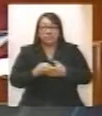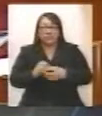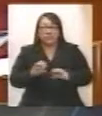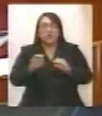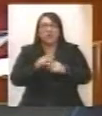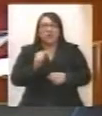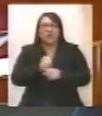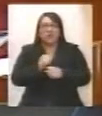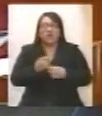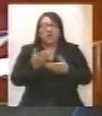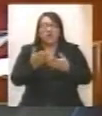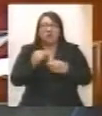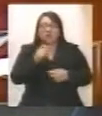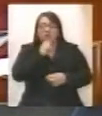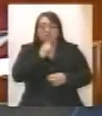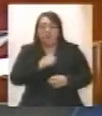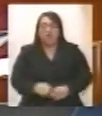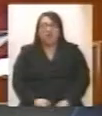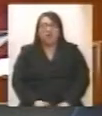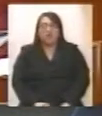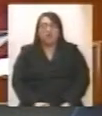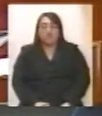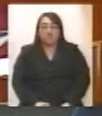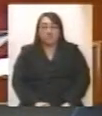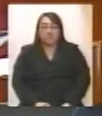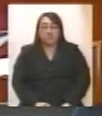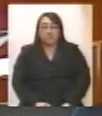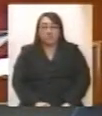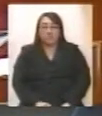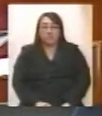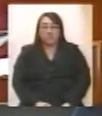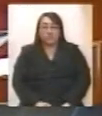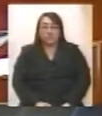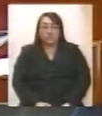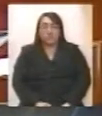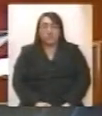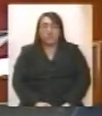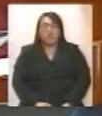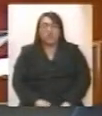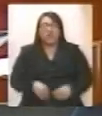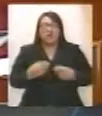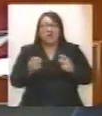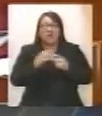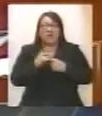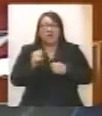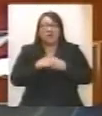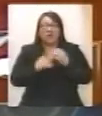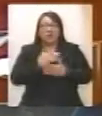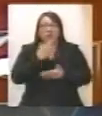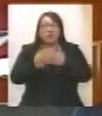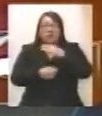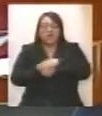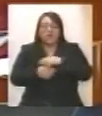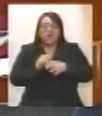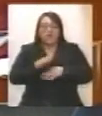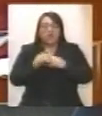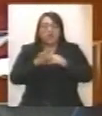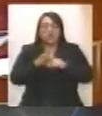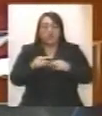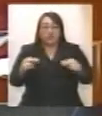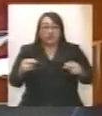en el actuar público y privado, y se garantice la investigación, control y sanción efectiva de la corrupción en todos sus